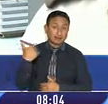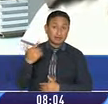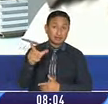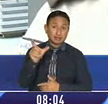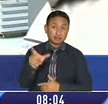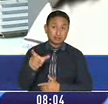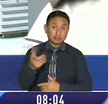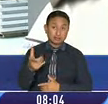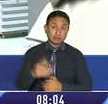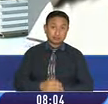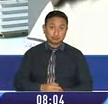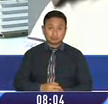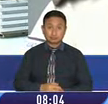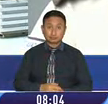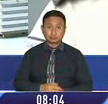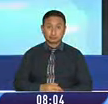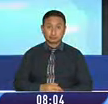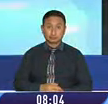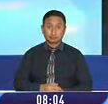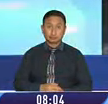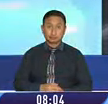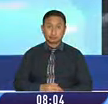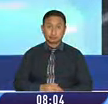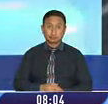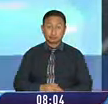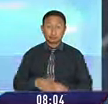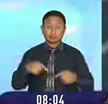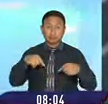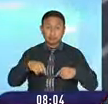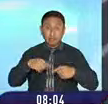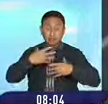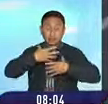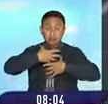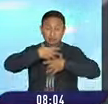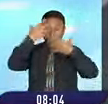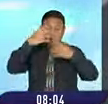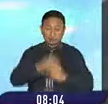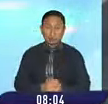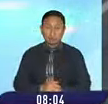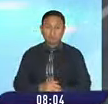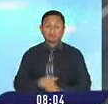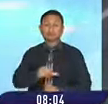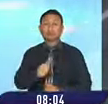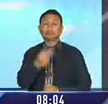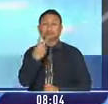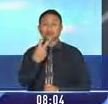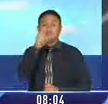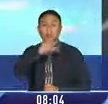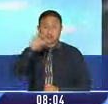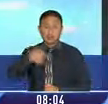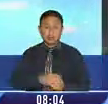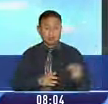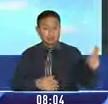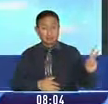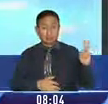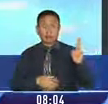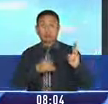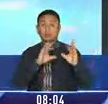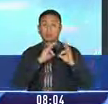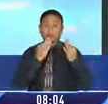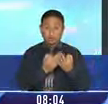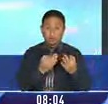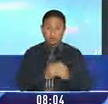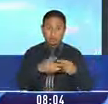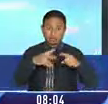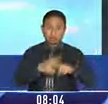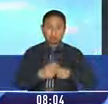la documentación respectiva de esta motocicleta. Cuando los ánimos se exacerbaron, llegaron otros dos hombres, al parecer familiares. Fue